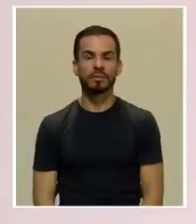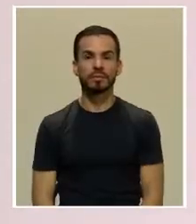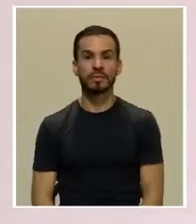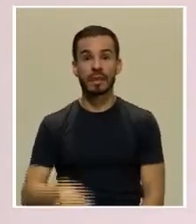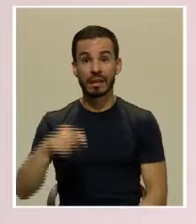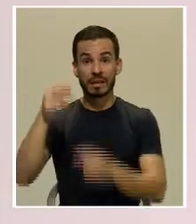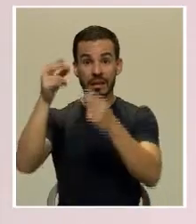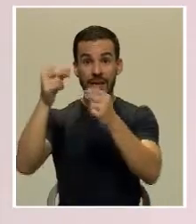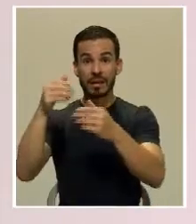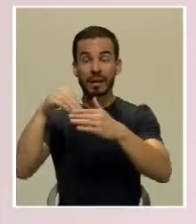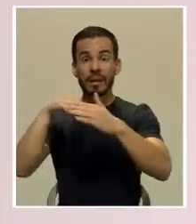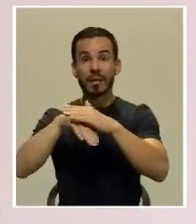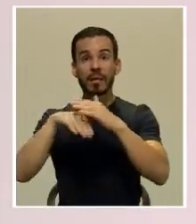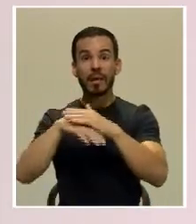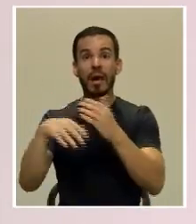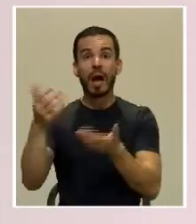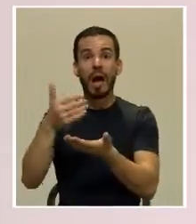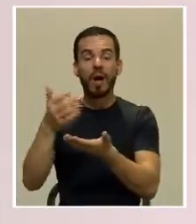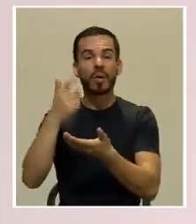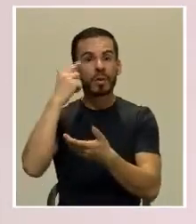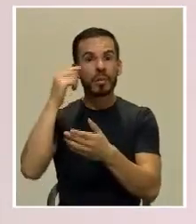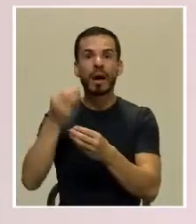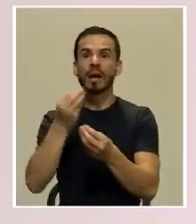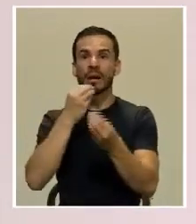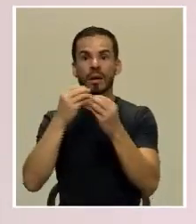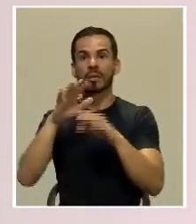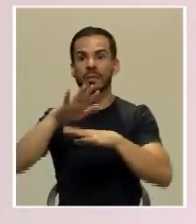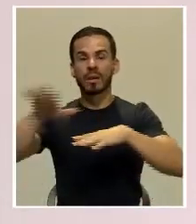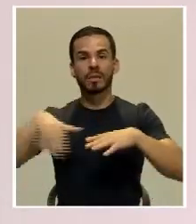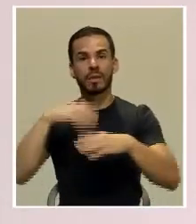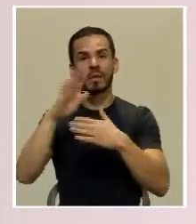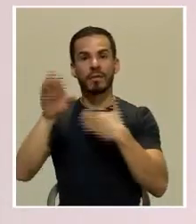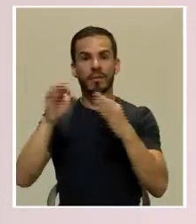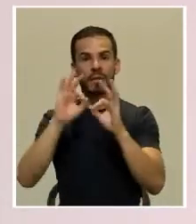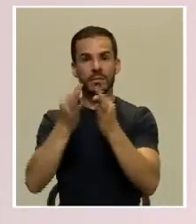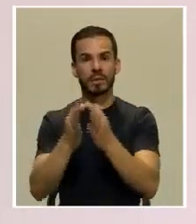Este dinero era la reserva con la que contaba para el sustento familiar.